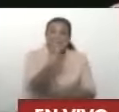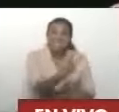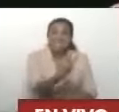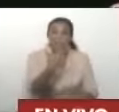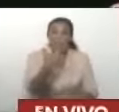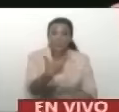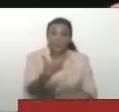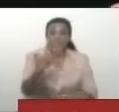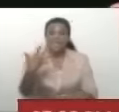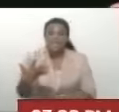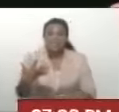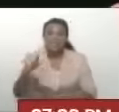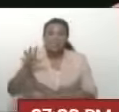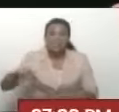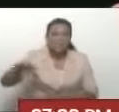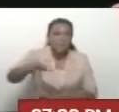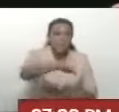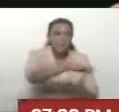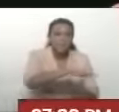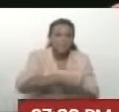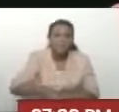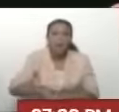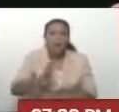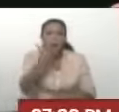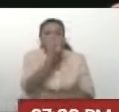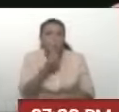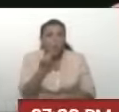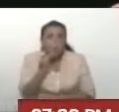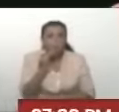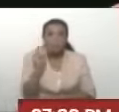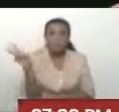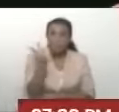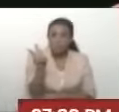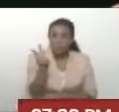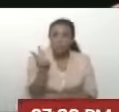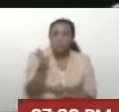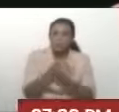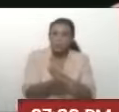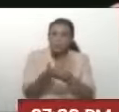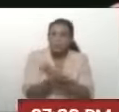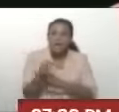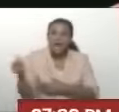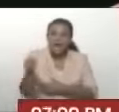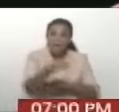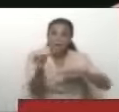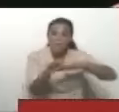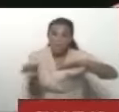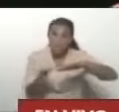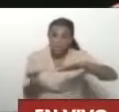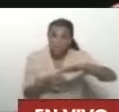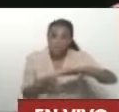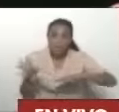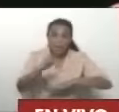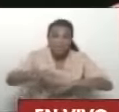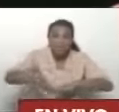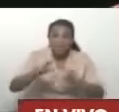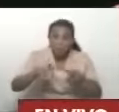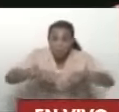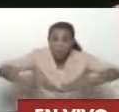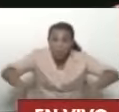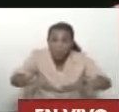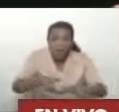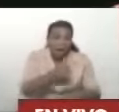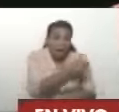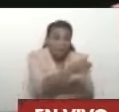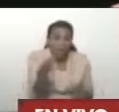335 sedes municipales de la Gran Misión Juventud Venezuela, donde en cada municipio vamos a tener ese espacio físico donde